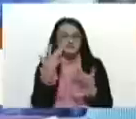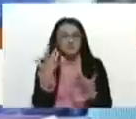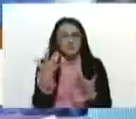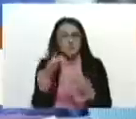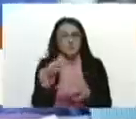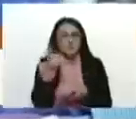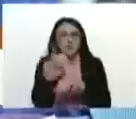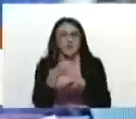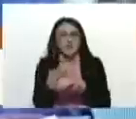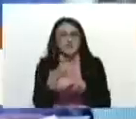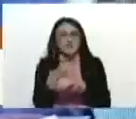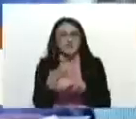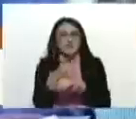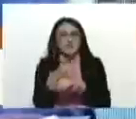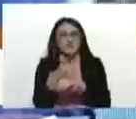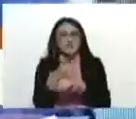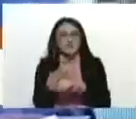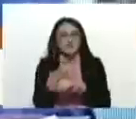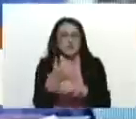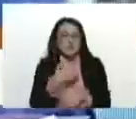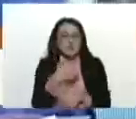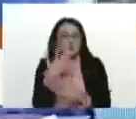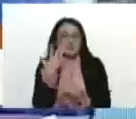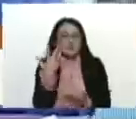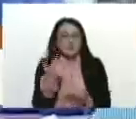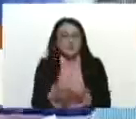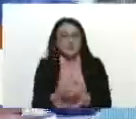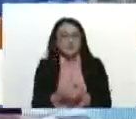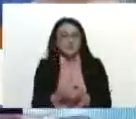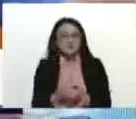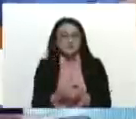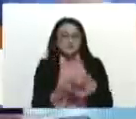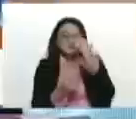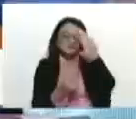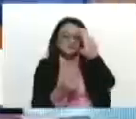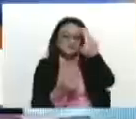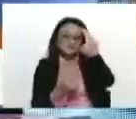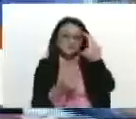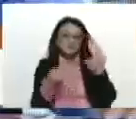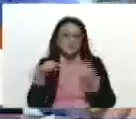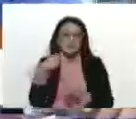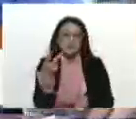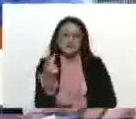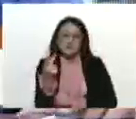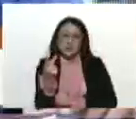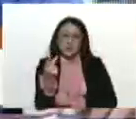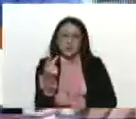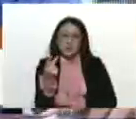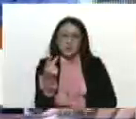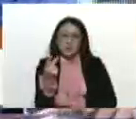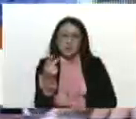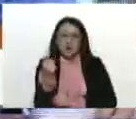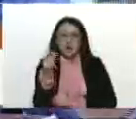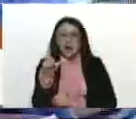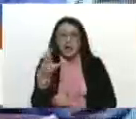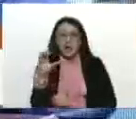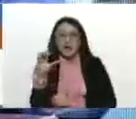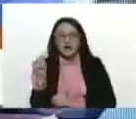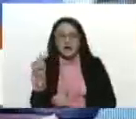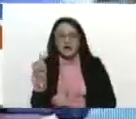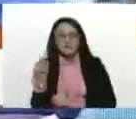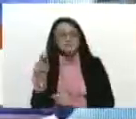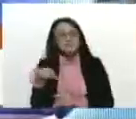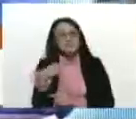sus jefes imperiales luego sería el segundo el arca después en